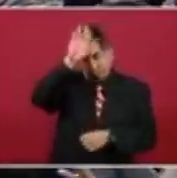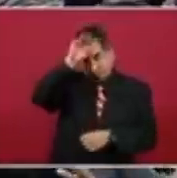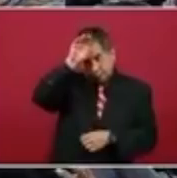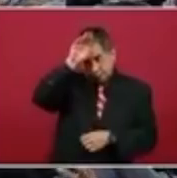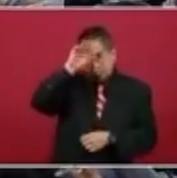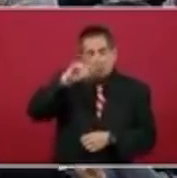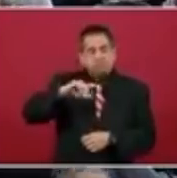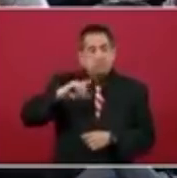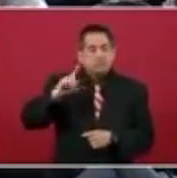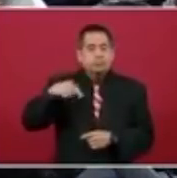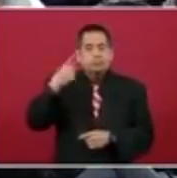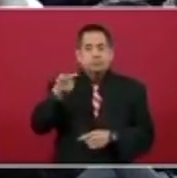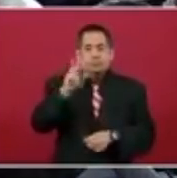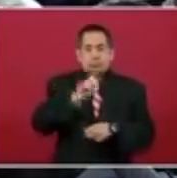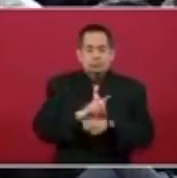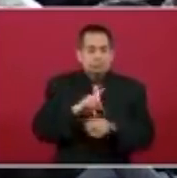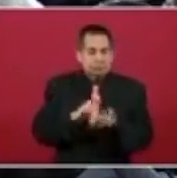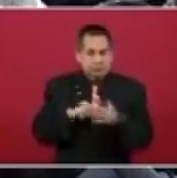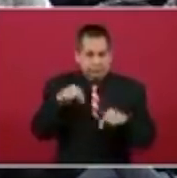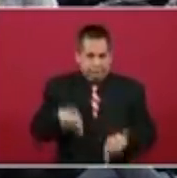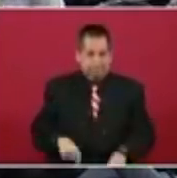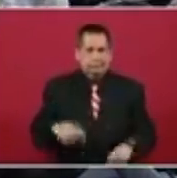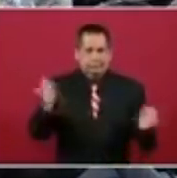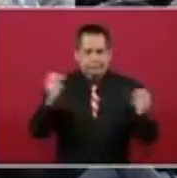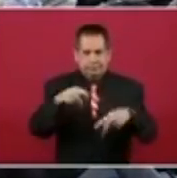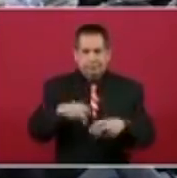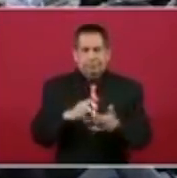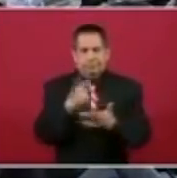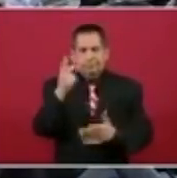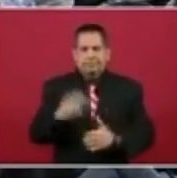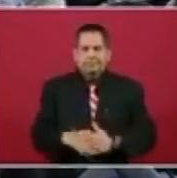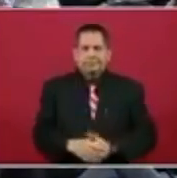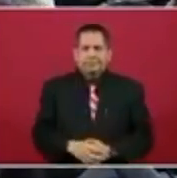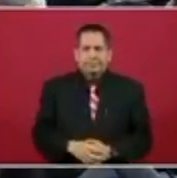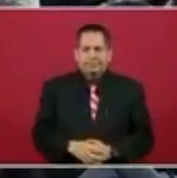pasado mañana aquí de nuevo.